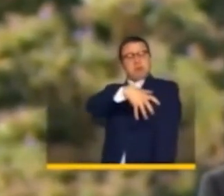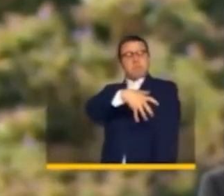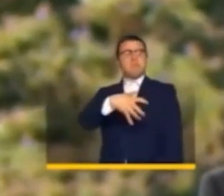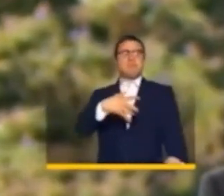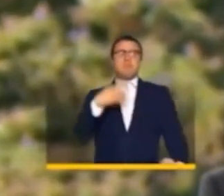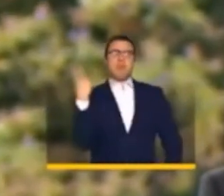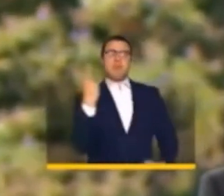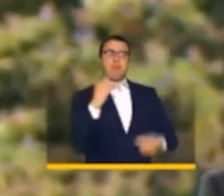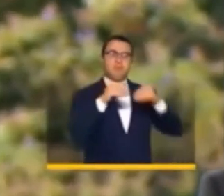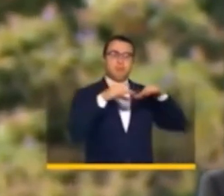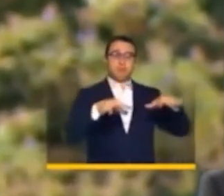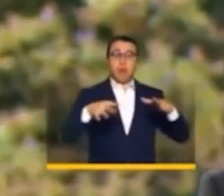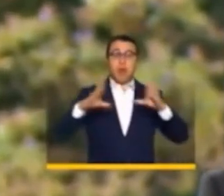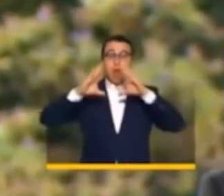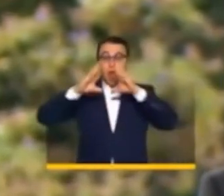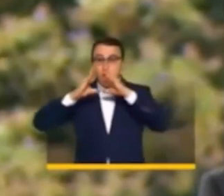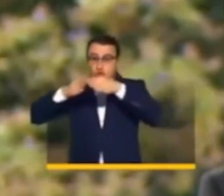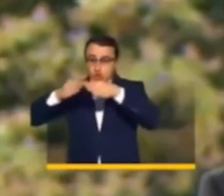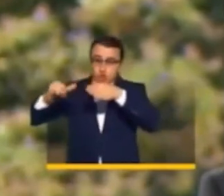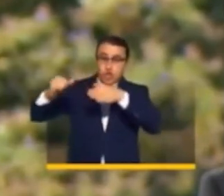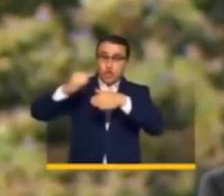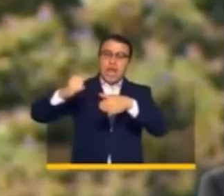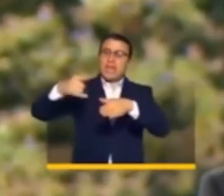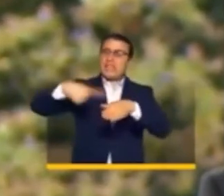Es que los socialistas son basura.